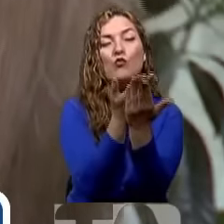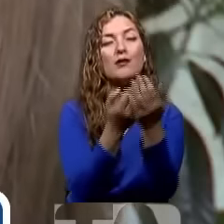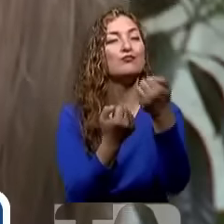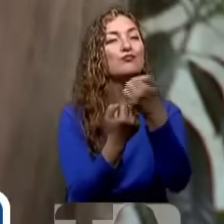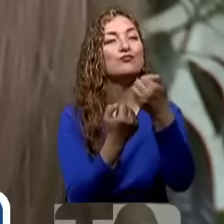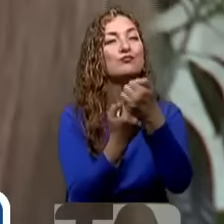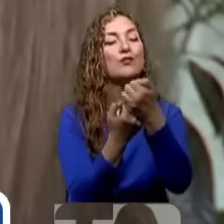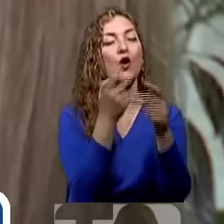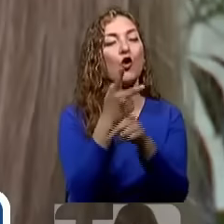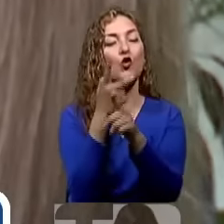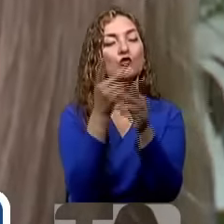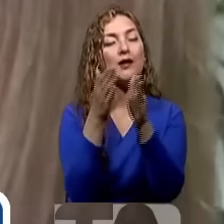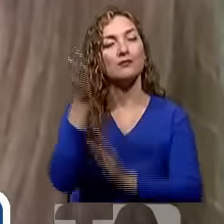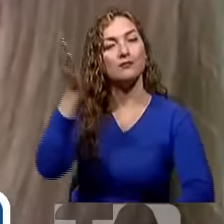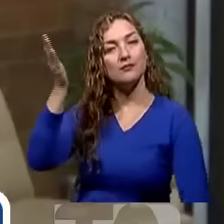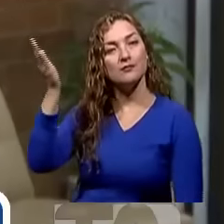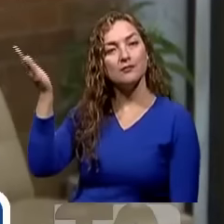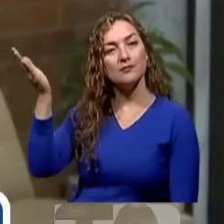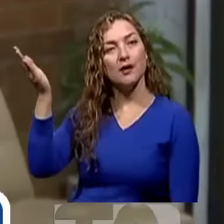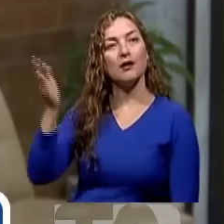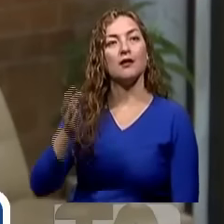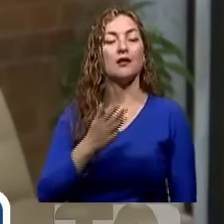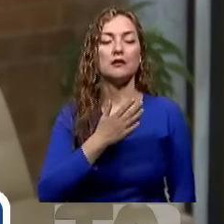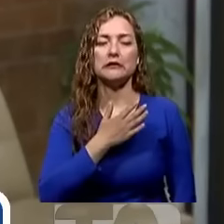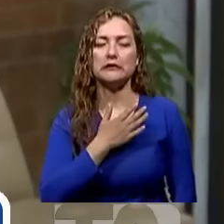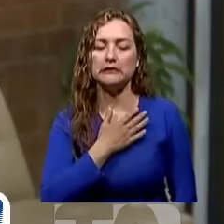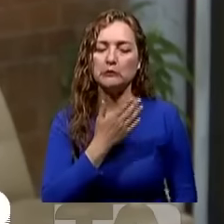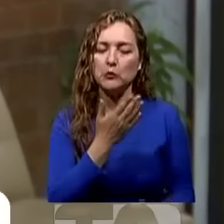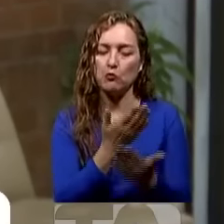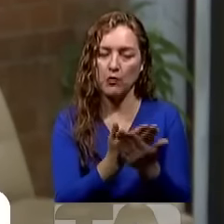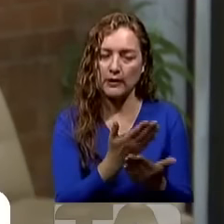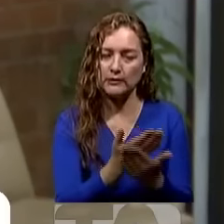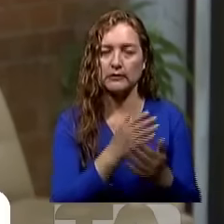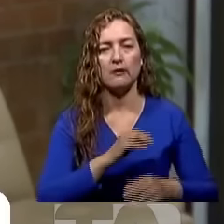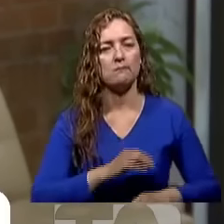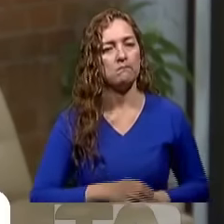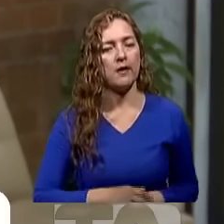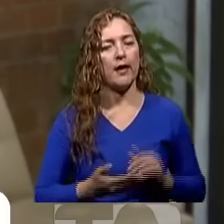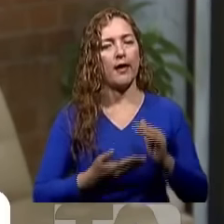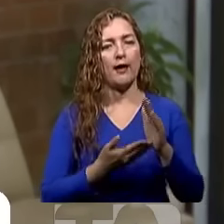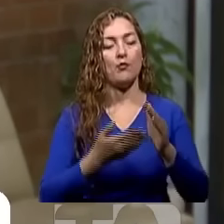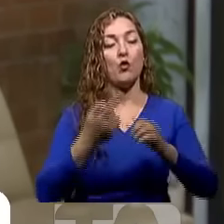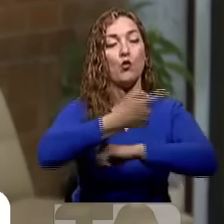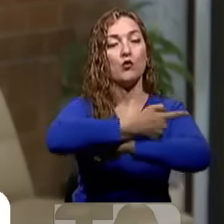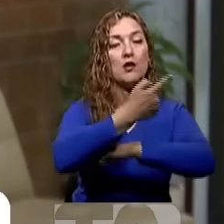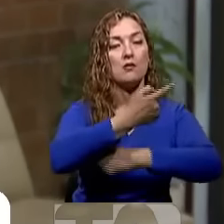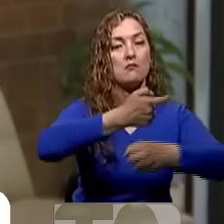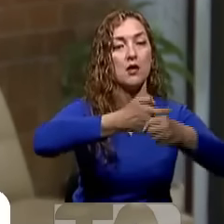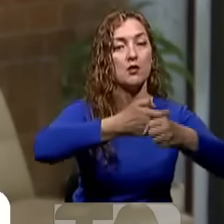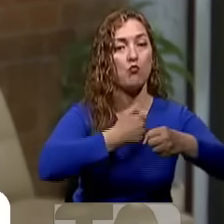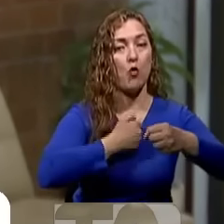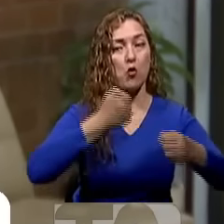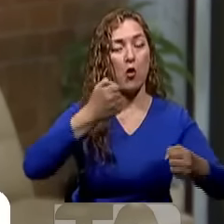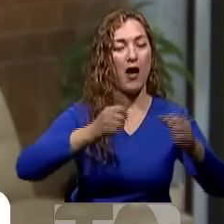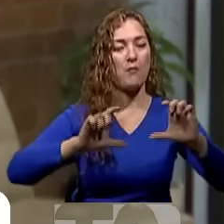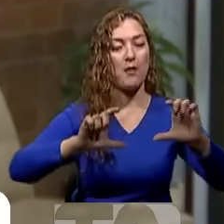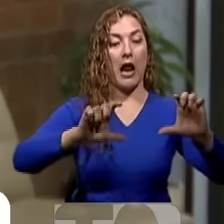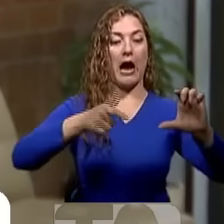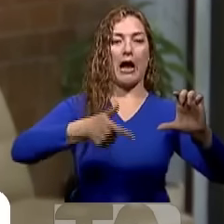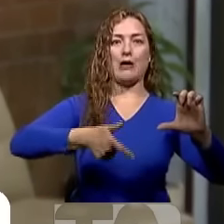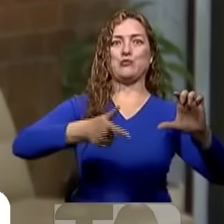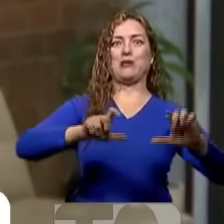impulsada por la concejala Cristina López. Nosotros tenemos los días específicos que podemos salir con nuestro auto según